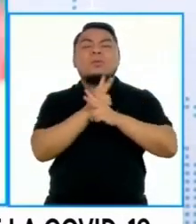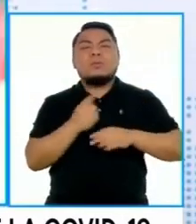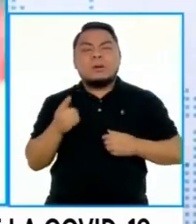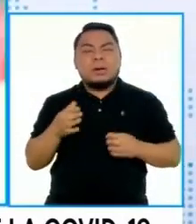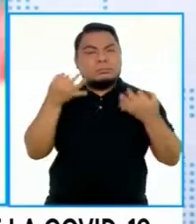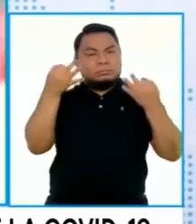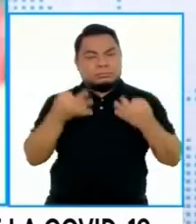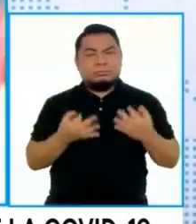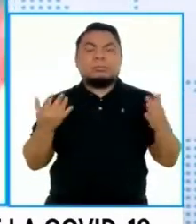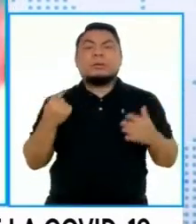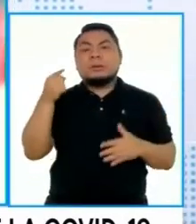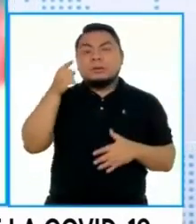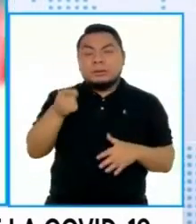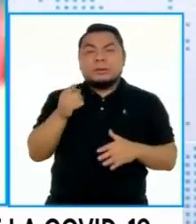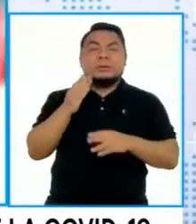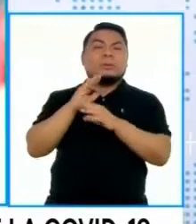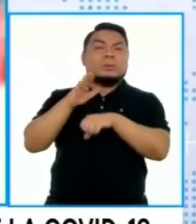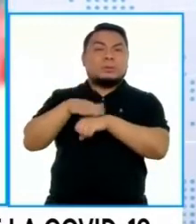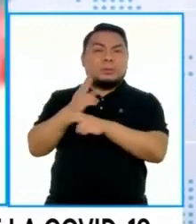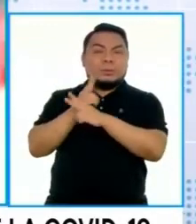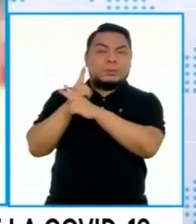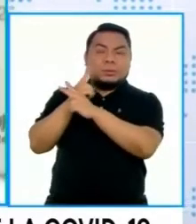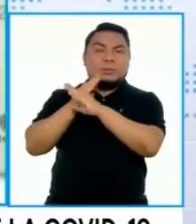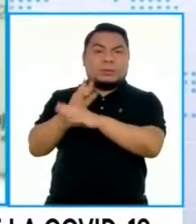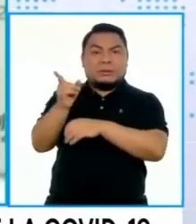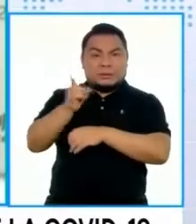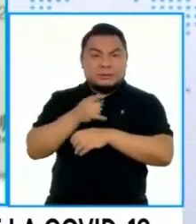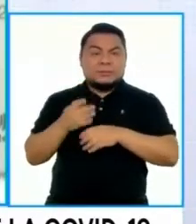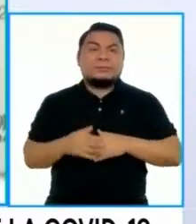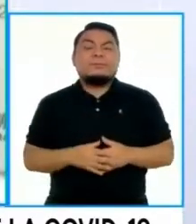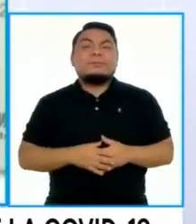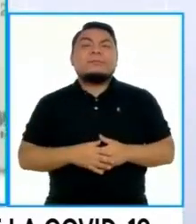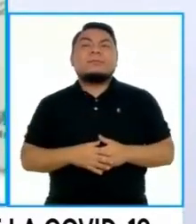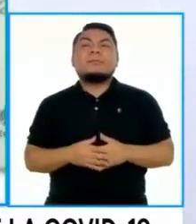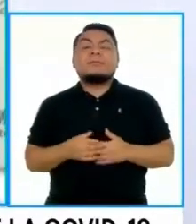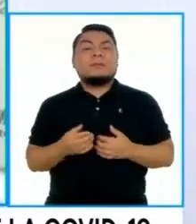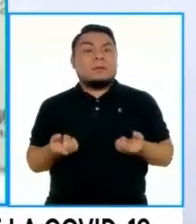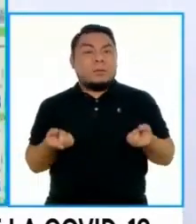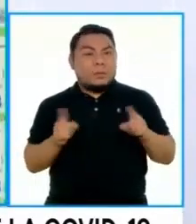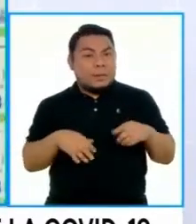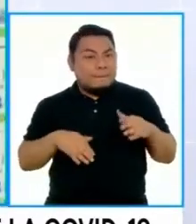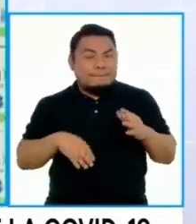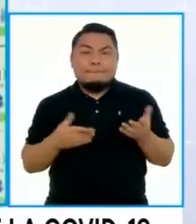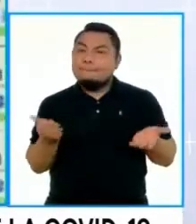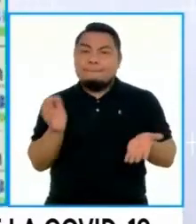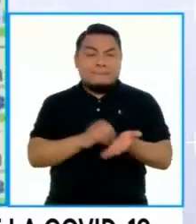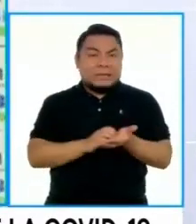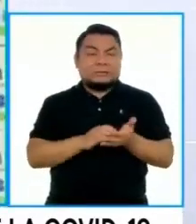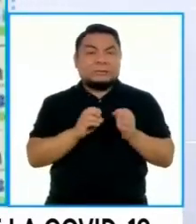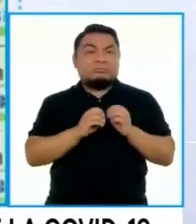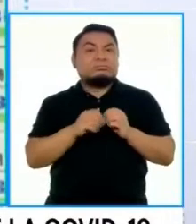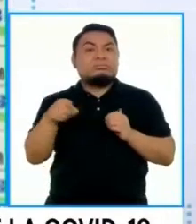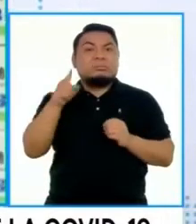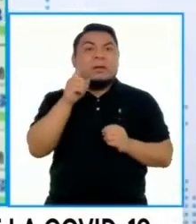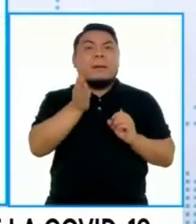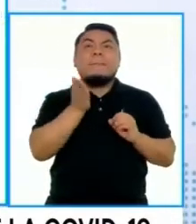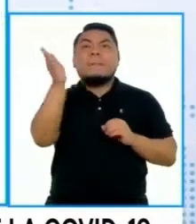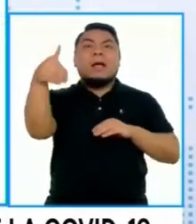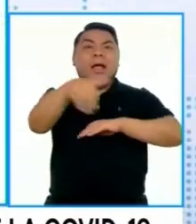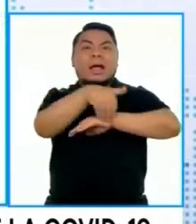manera efectiva para evitar contraer la enfermedad. Cuanto más circulamos, más expuestos